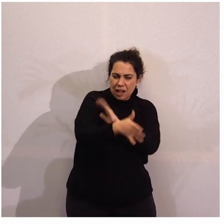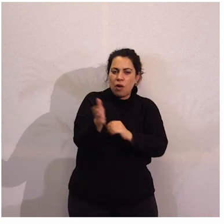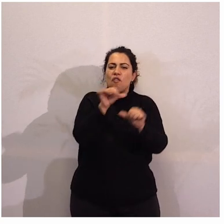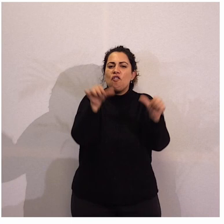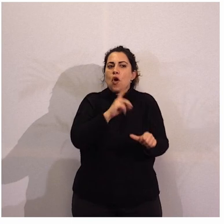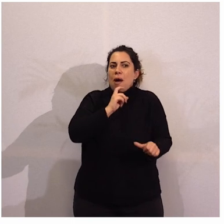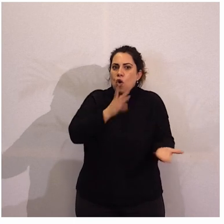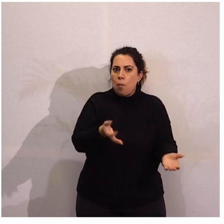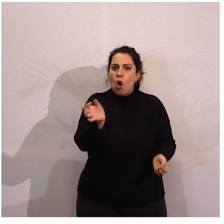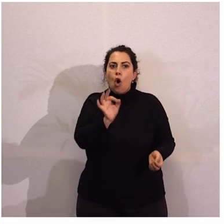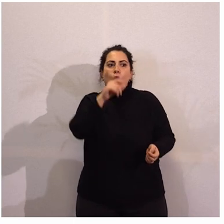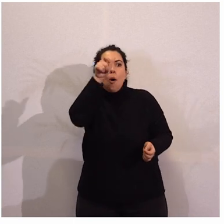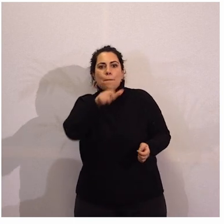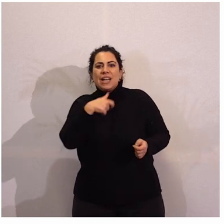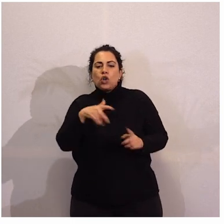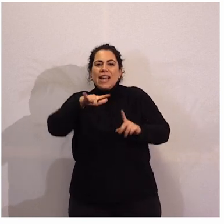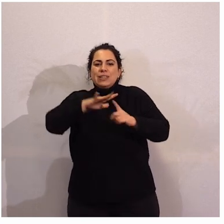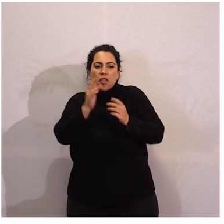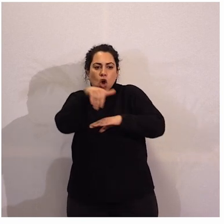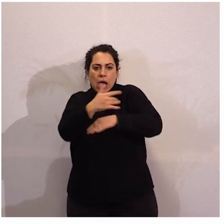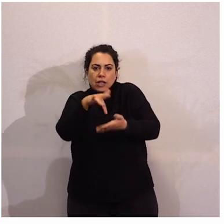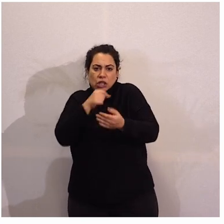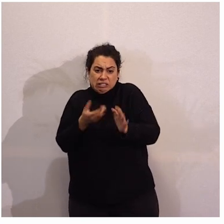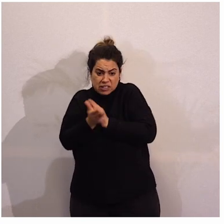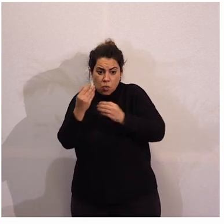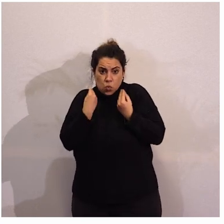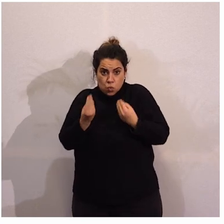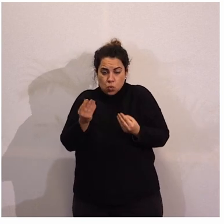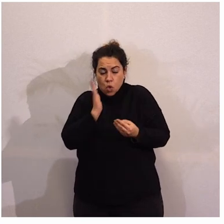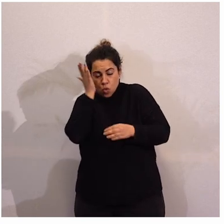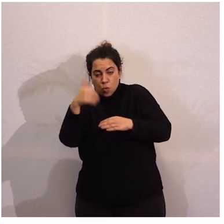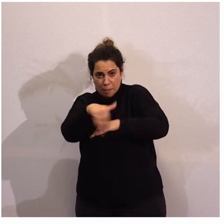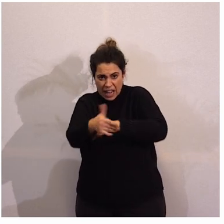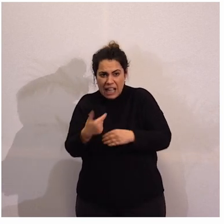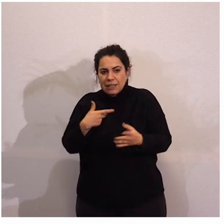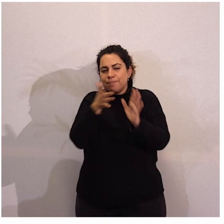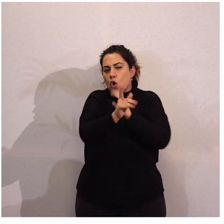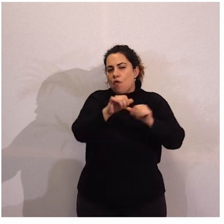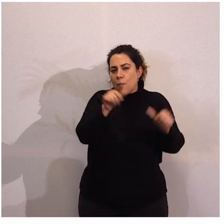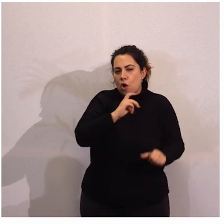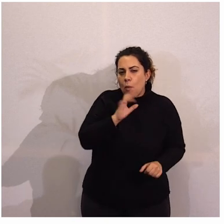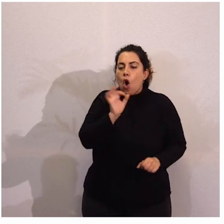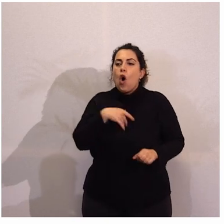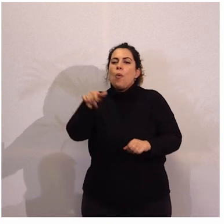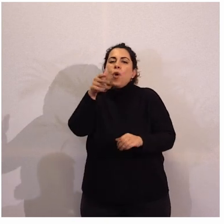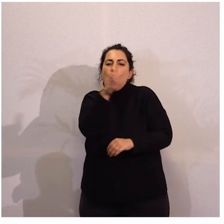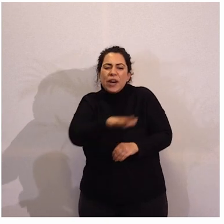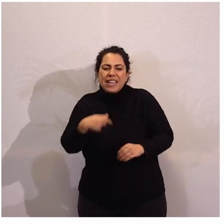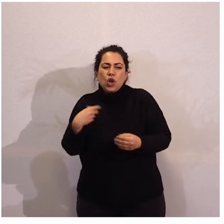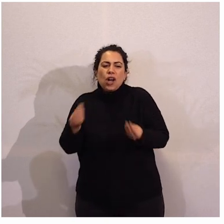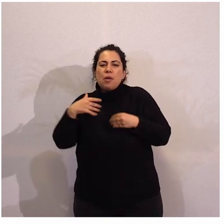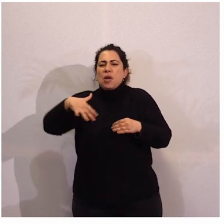persona en situación de calle, qué es un niño que vive en un barrio marginal, etcétera,